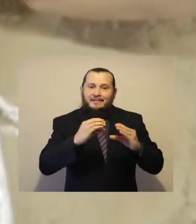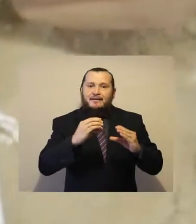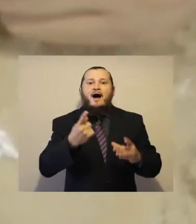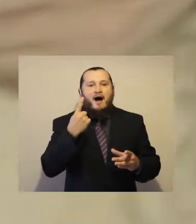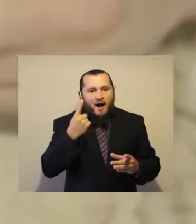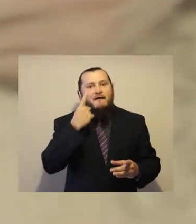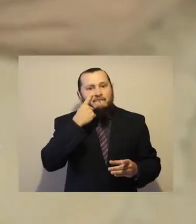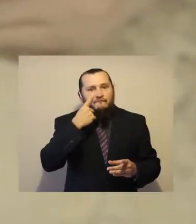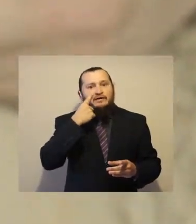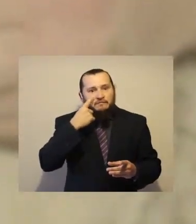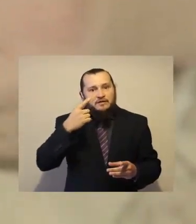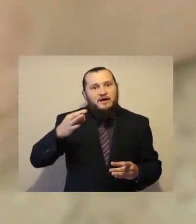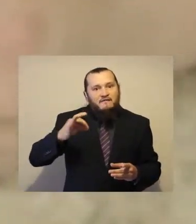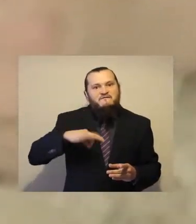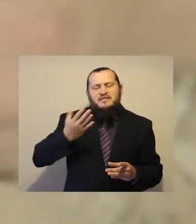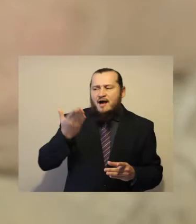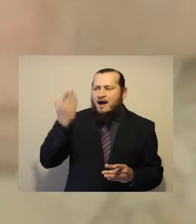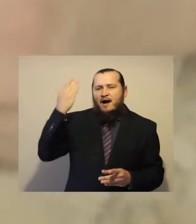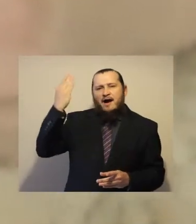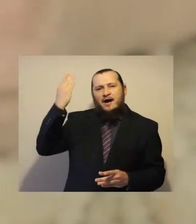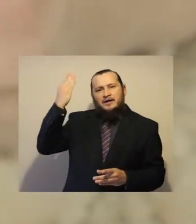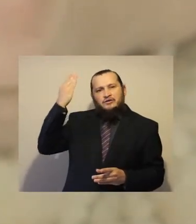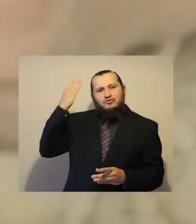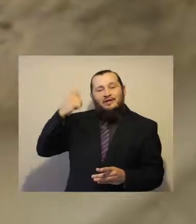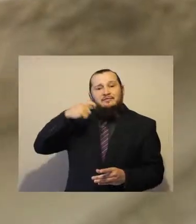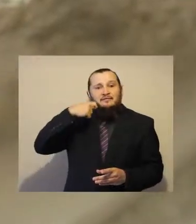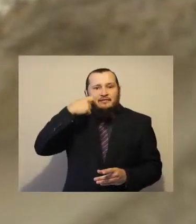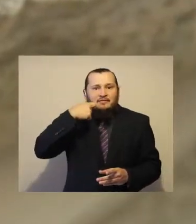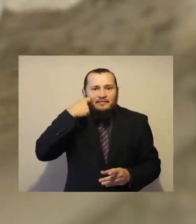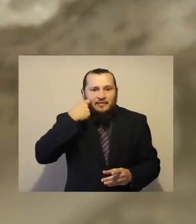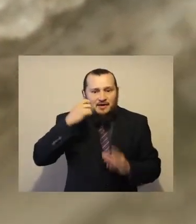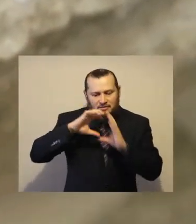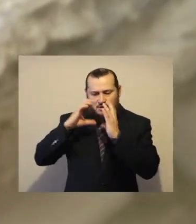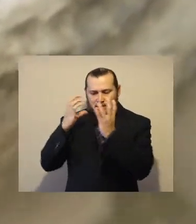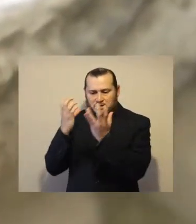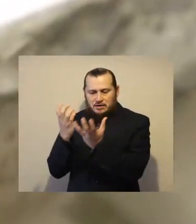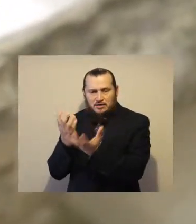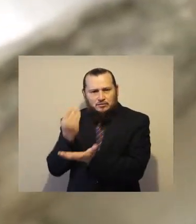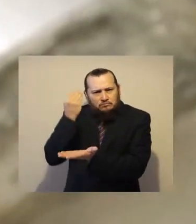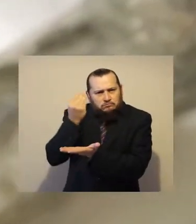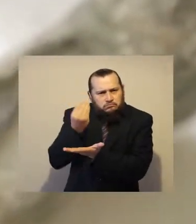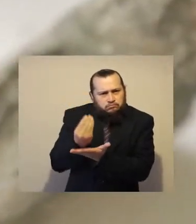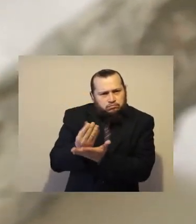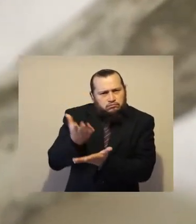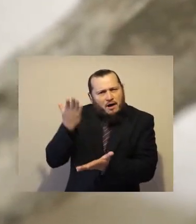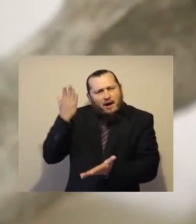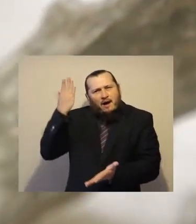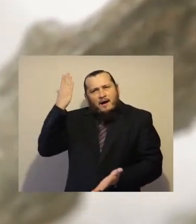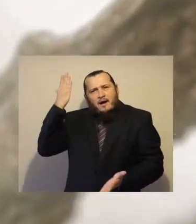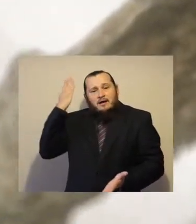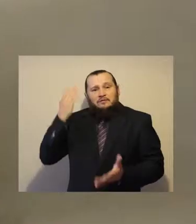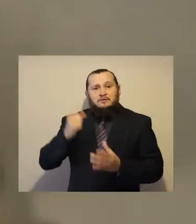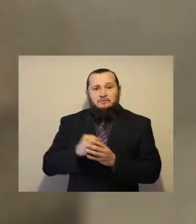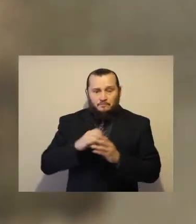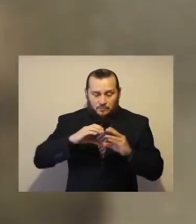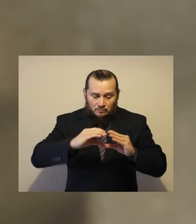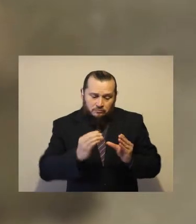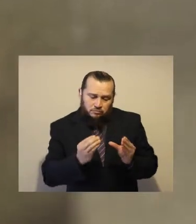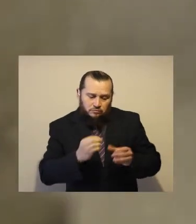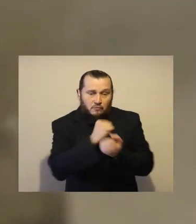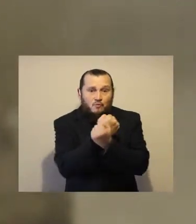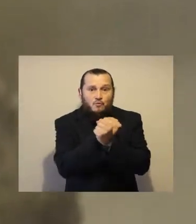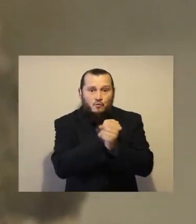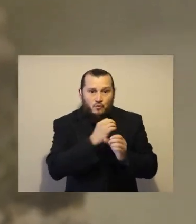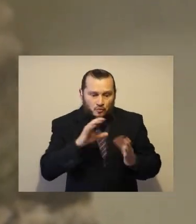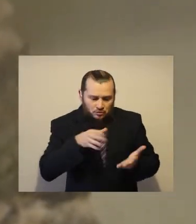directa o indirecta de organismos completos o incompletos que vivieron en la Tierra en el pasado geológico. Estos fósiles